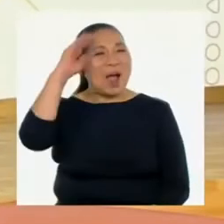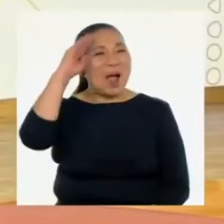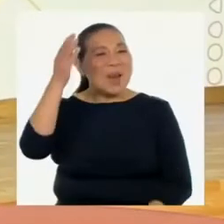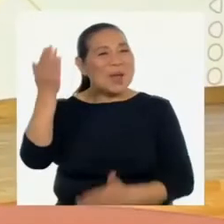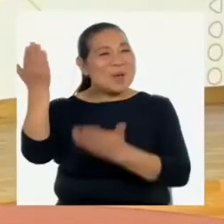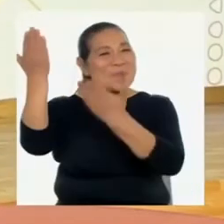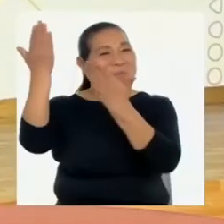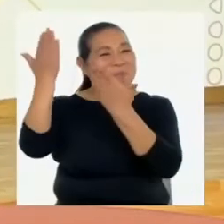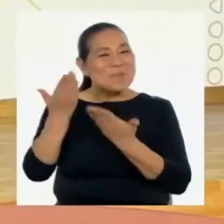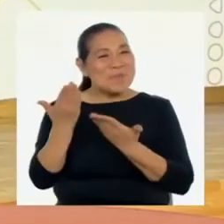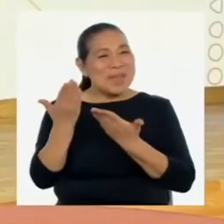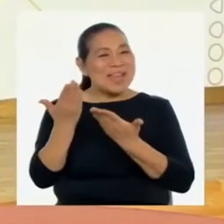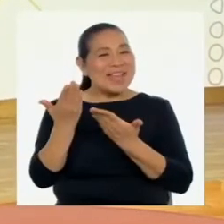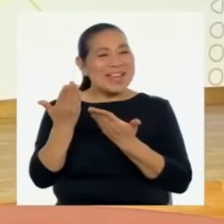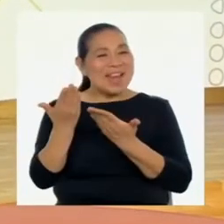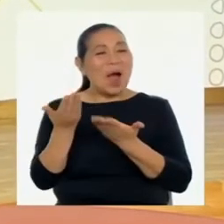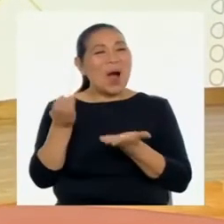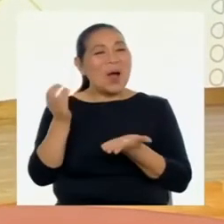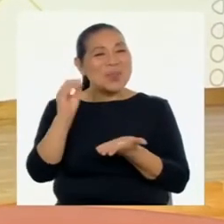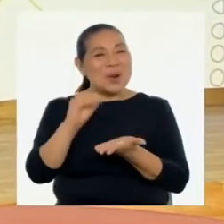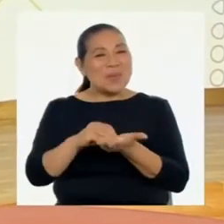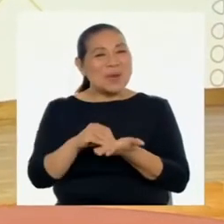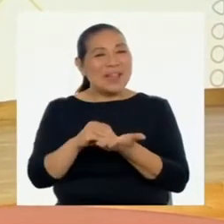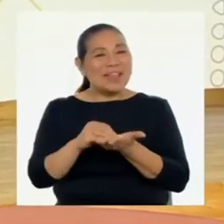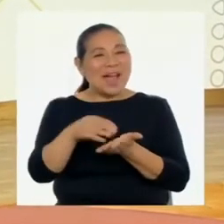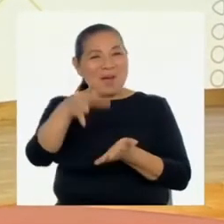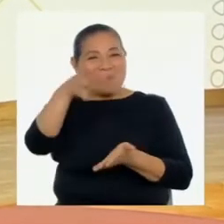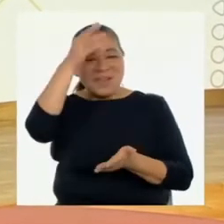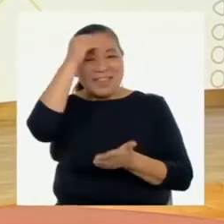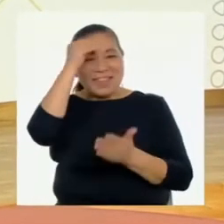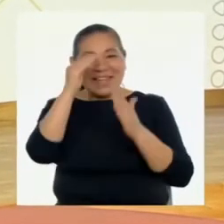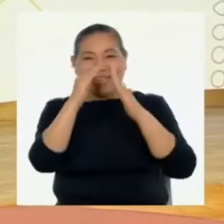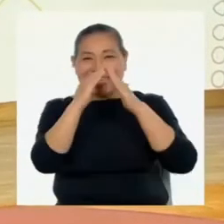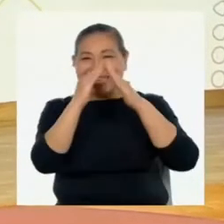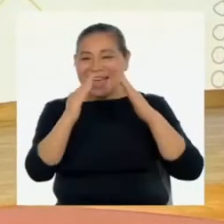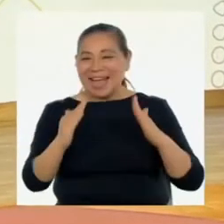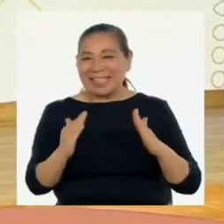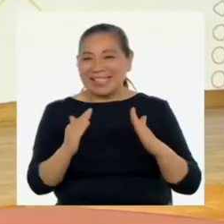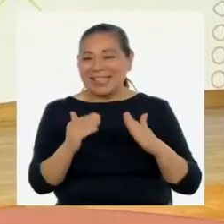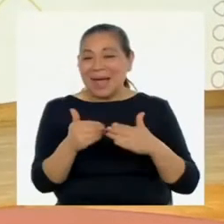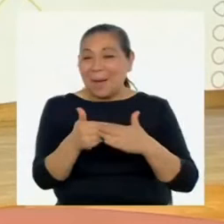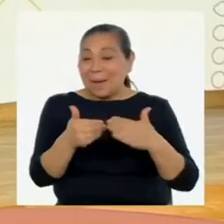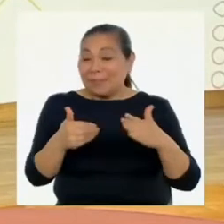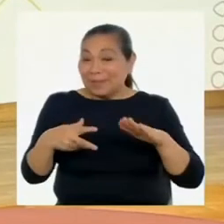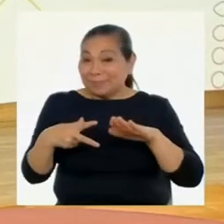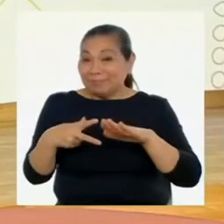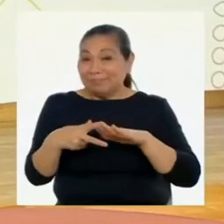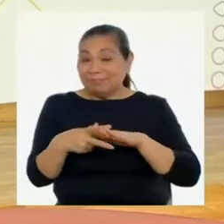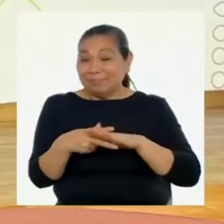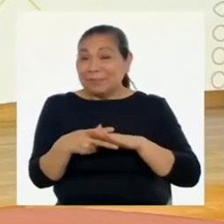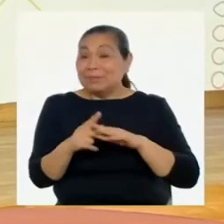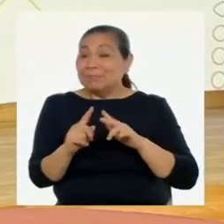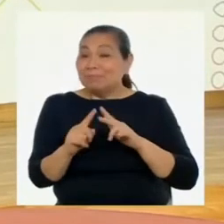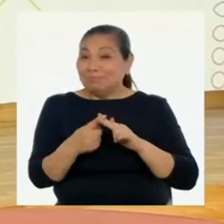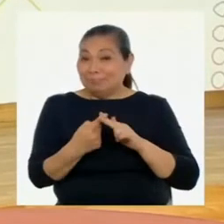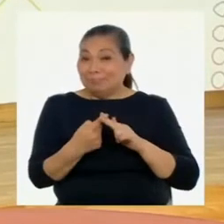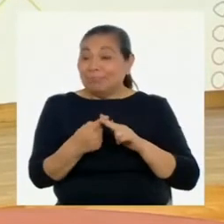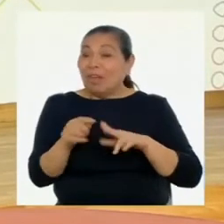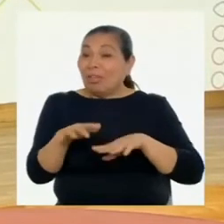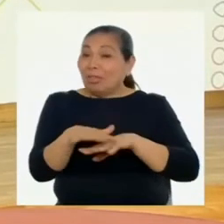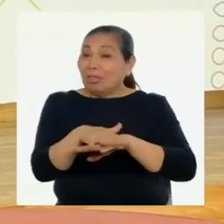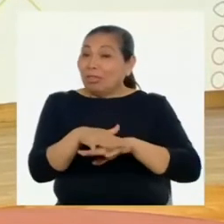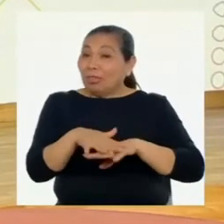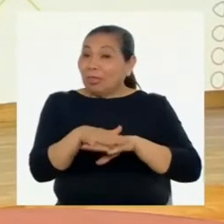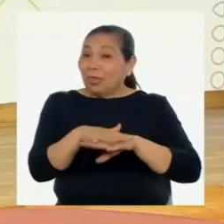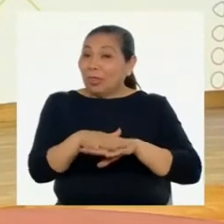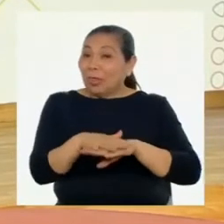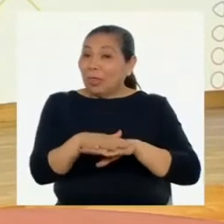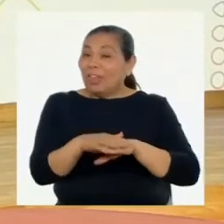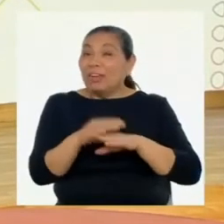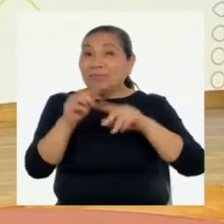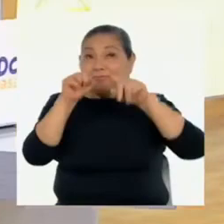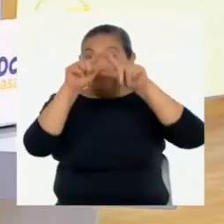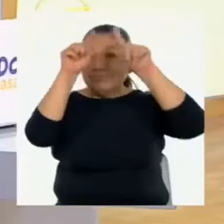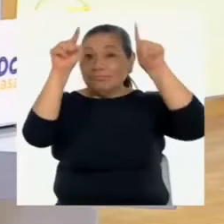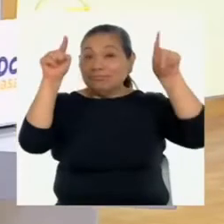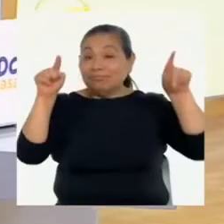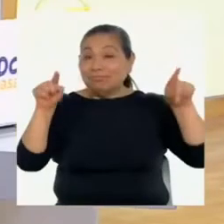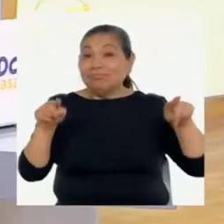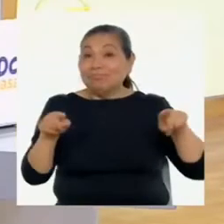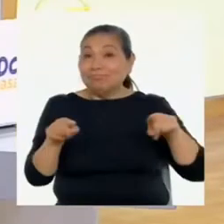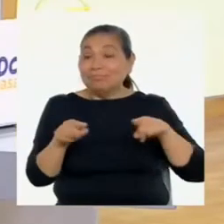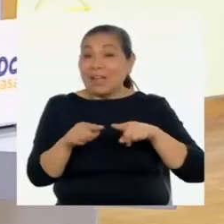Hola, bienvenidas y bienvenidos de vuelta a Aprendo en Casa. Antes de la pausa, íbamos a empezar con la planificación de nuestros